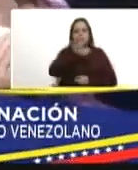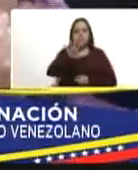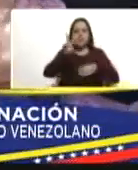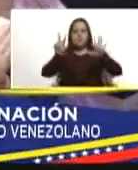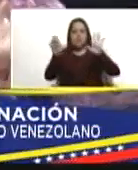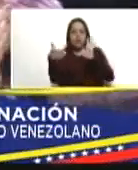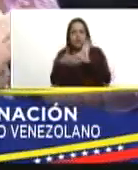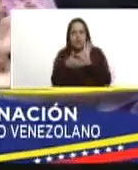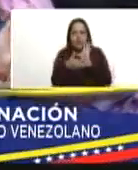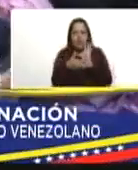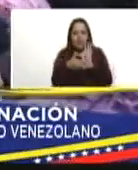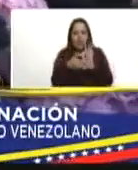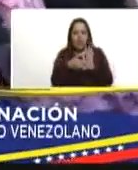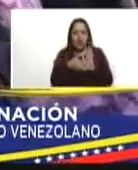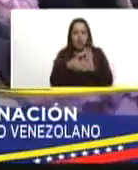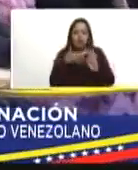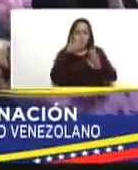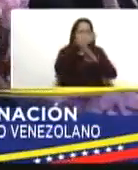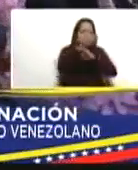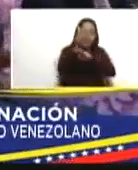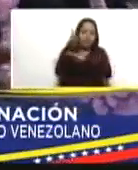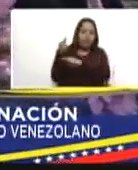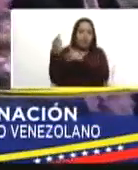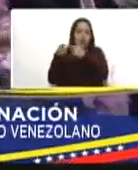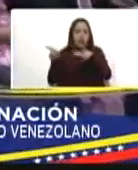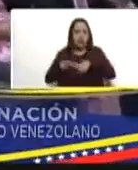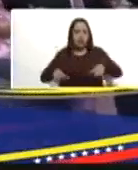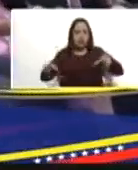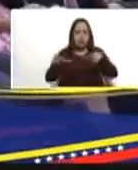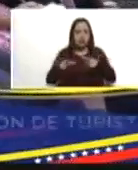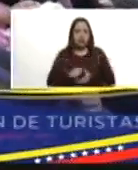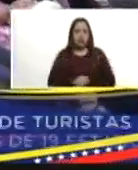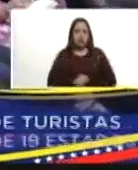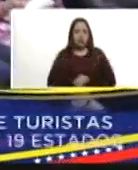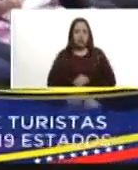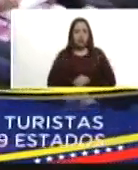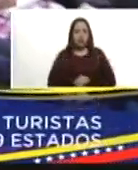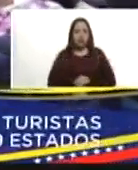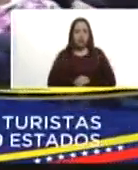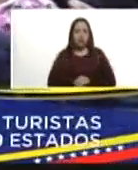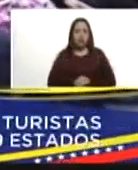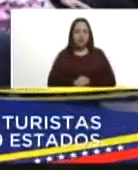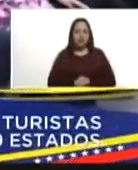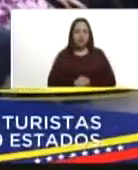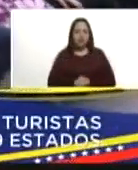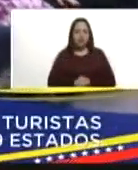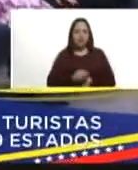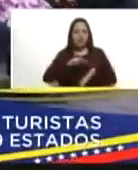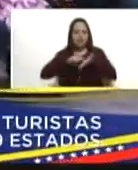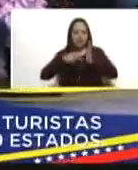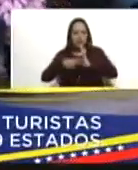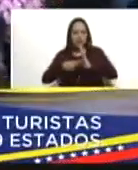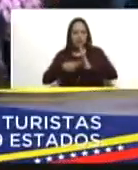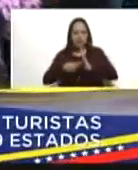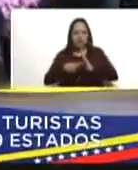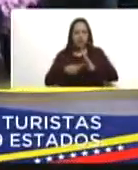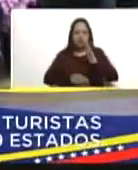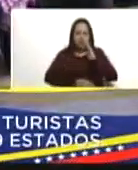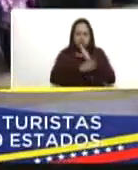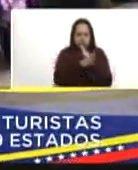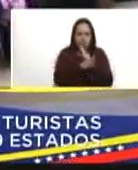fueron a otros destinos es decir se movilizaron con